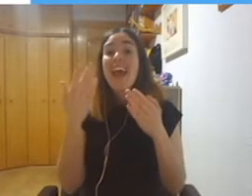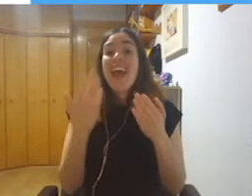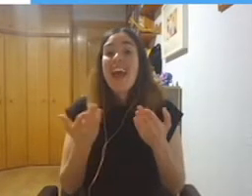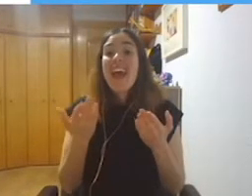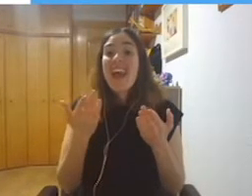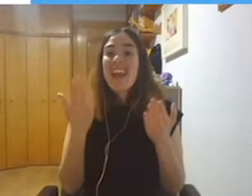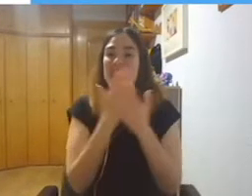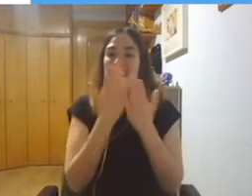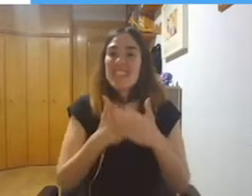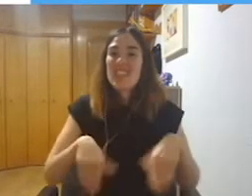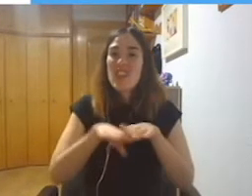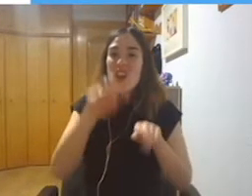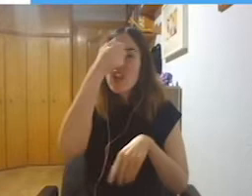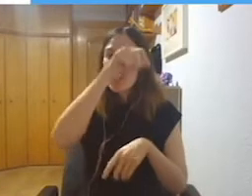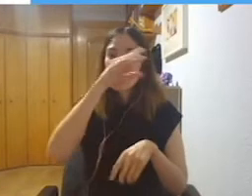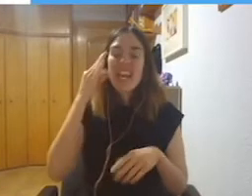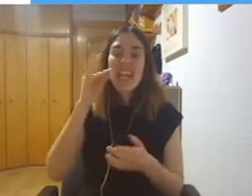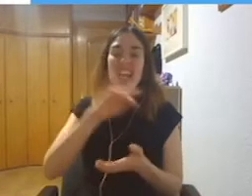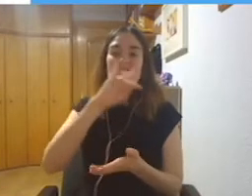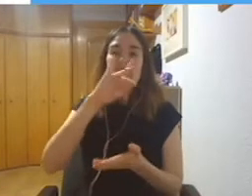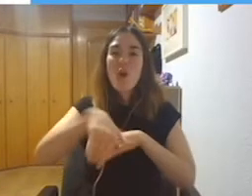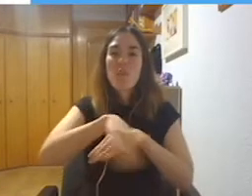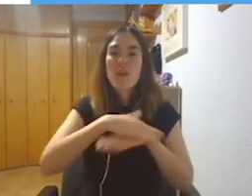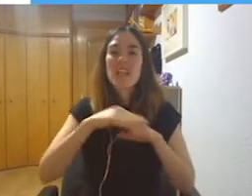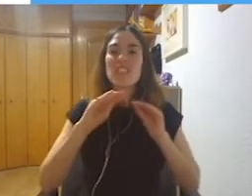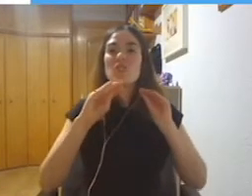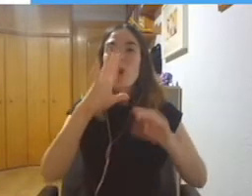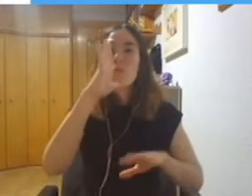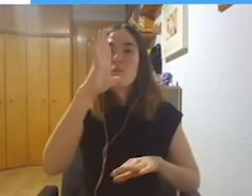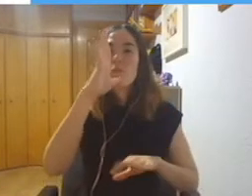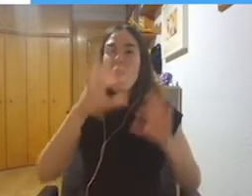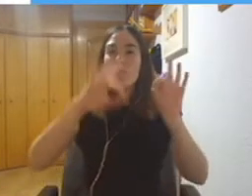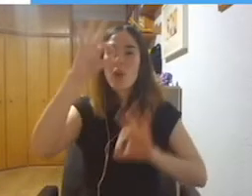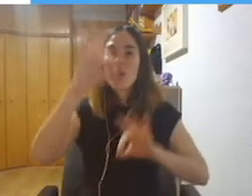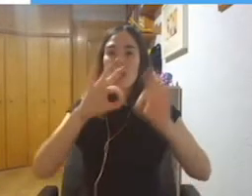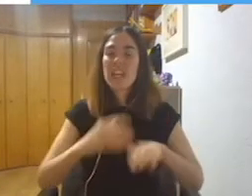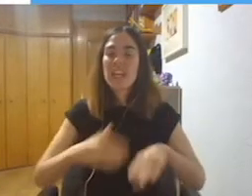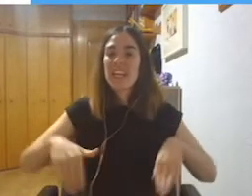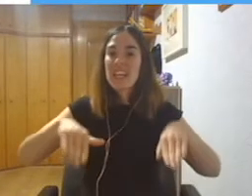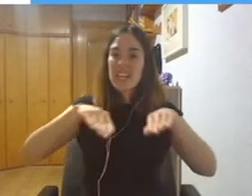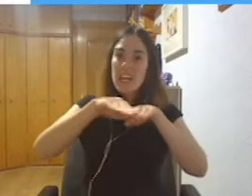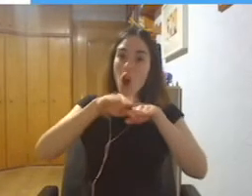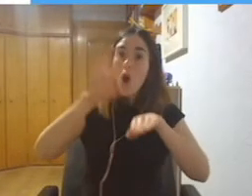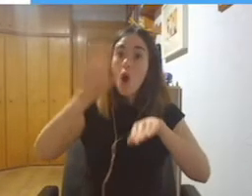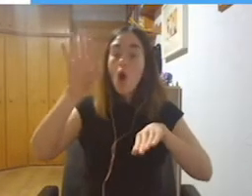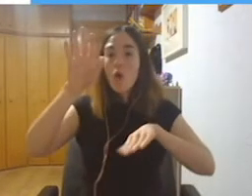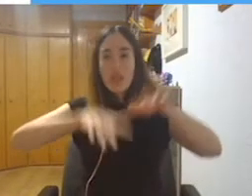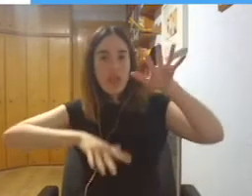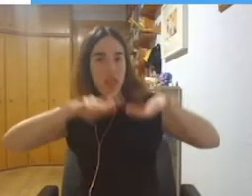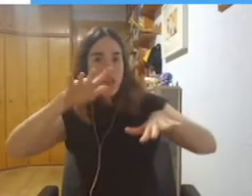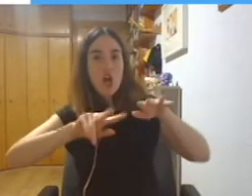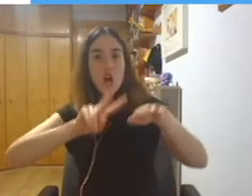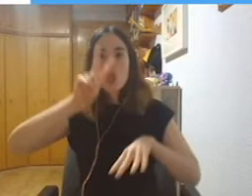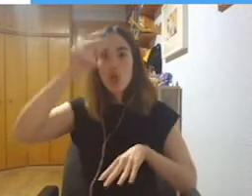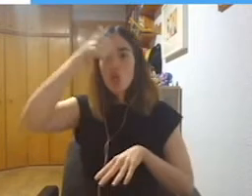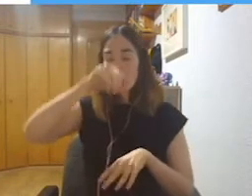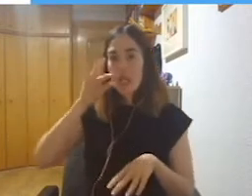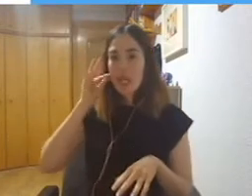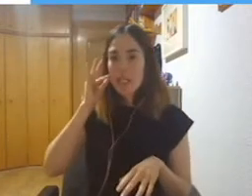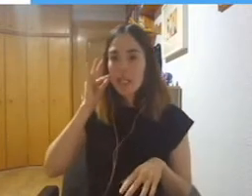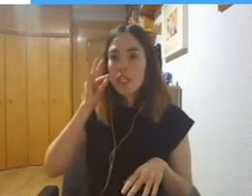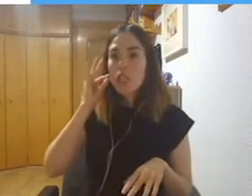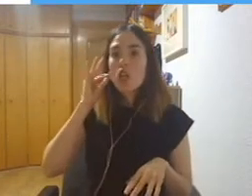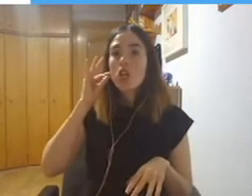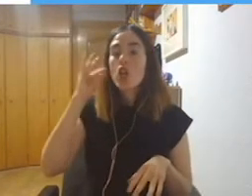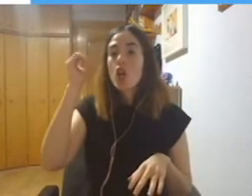se han solido basar en que haya porcentajes equitativos o no de representación de ambos géneros,